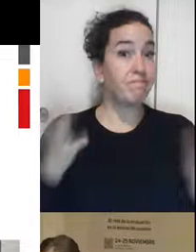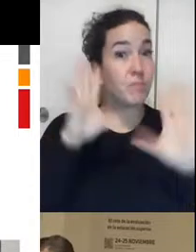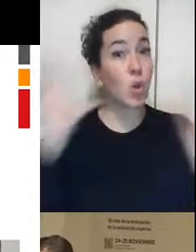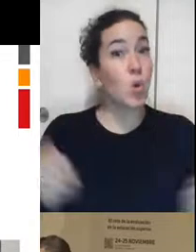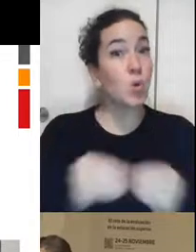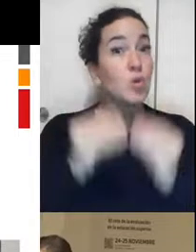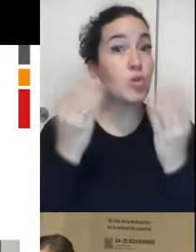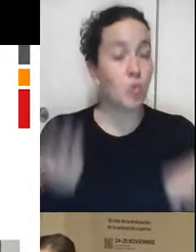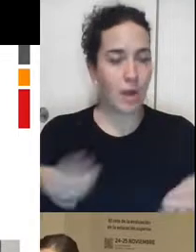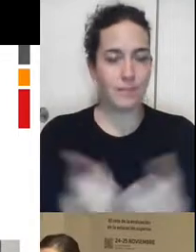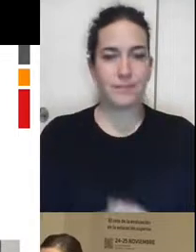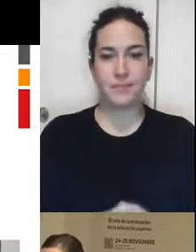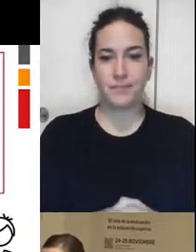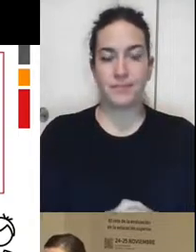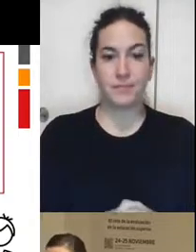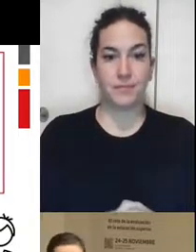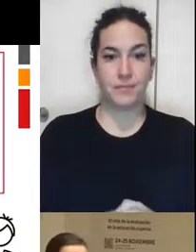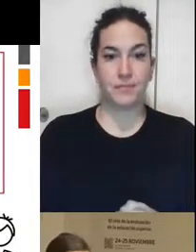resultados.